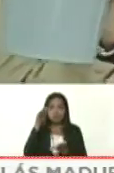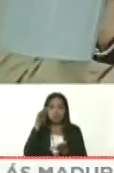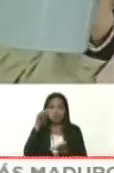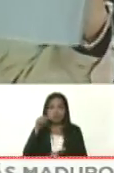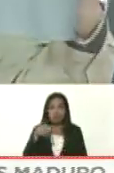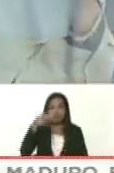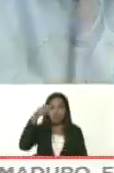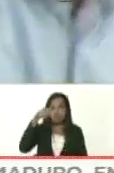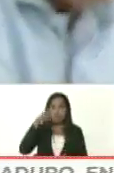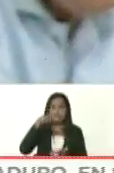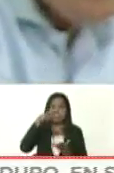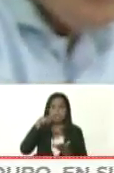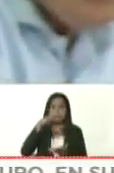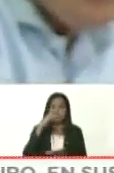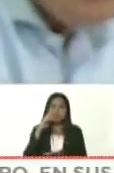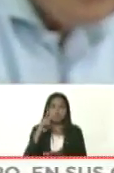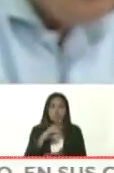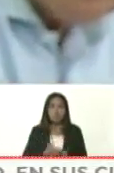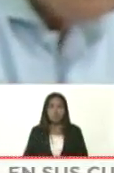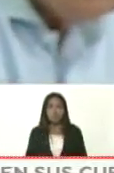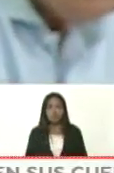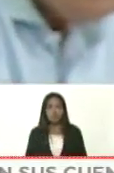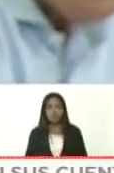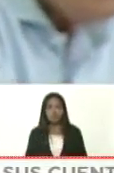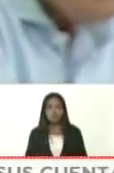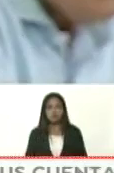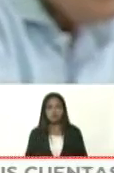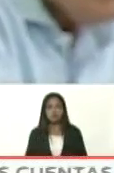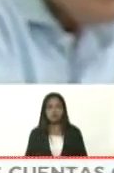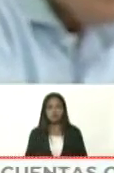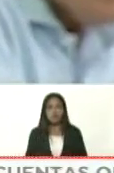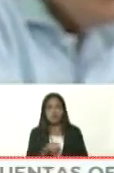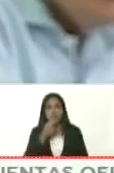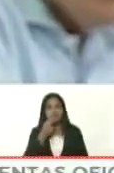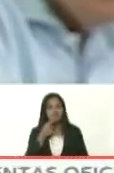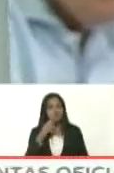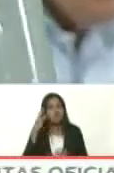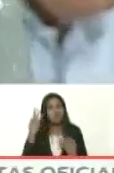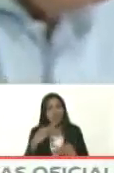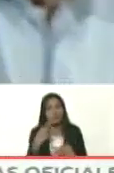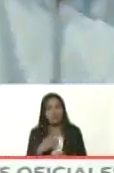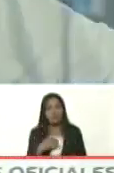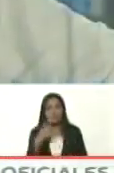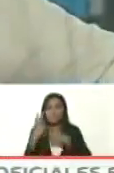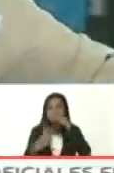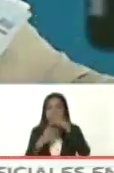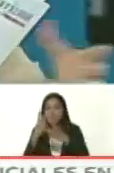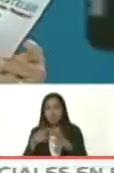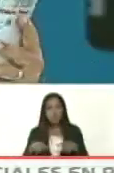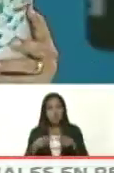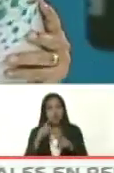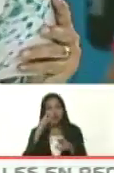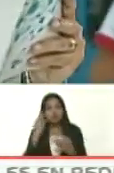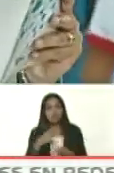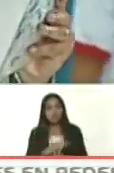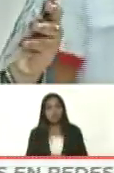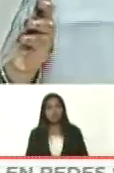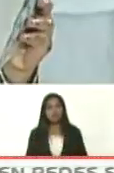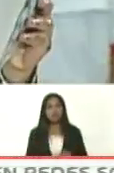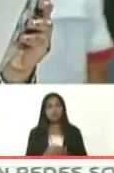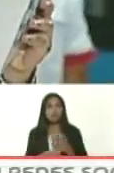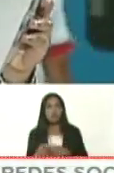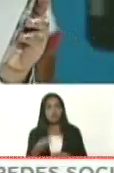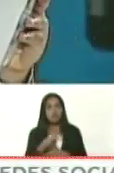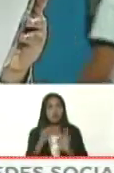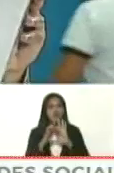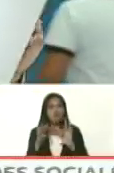cuñeta. ¿Ah? El cuñetico. Bello, anda paseando por ahí, pues. Guárdalo por ahí. Aquí está de todo